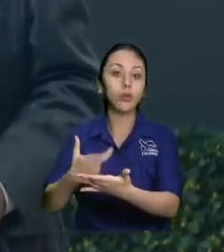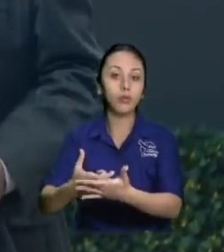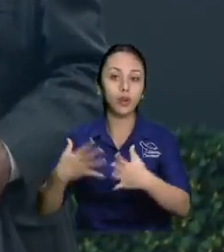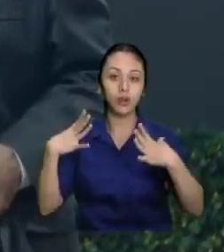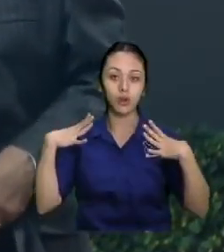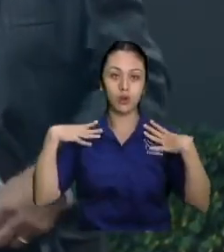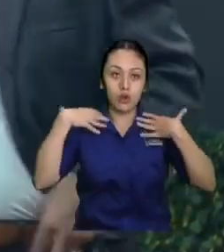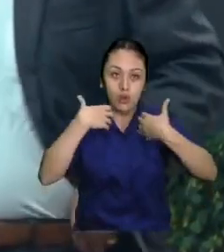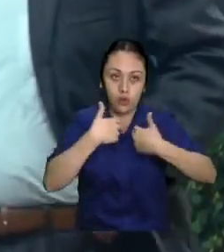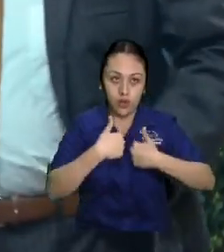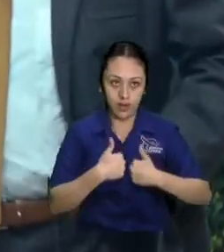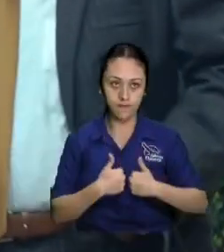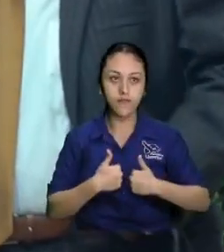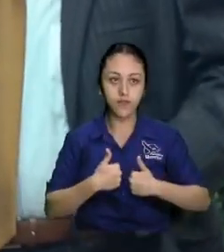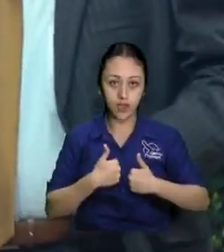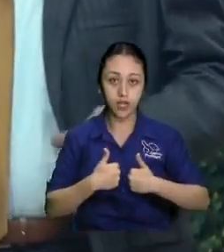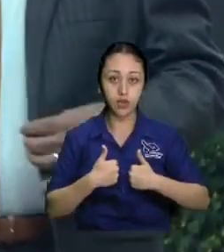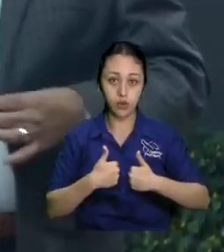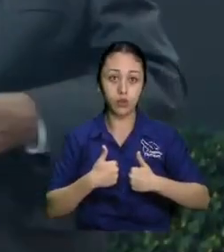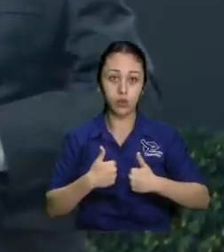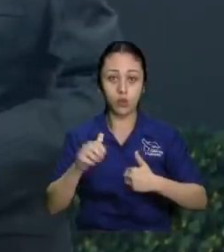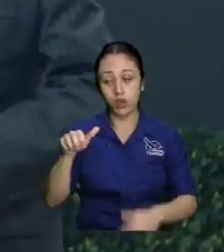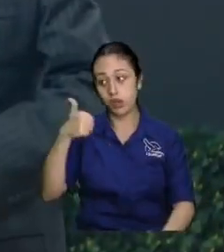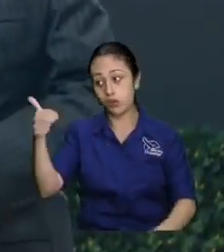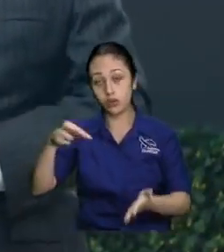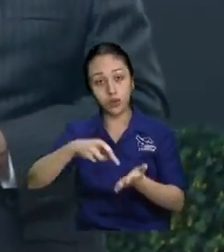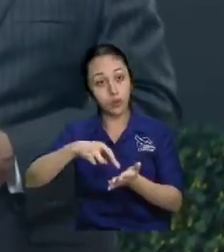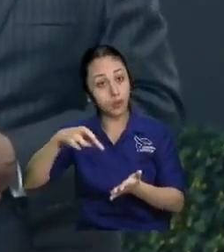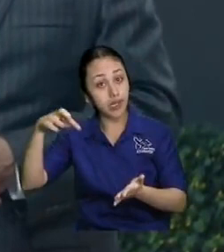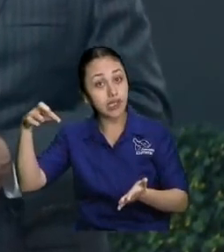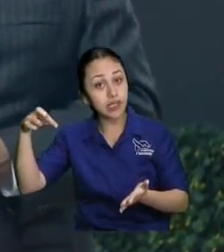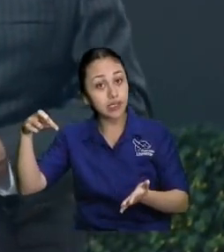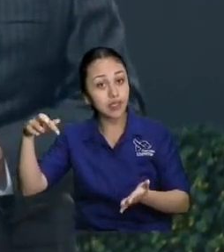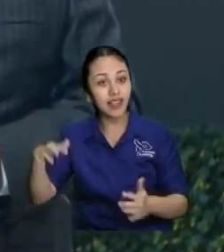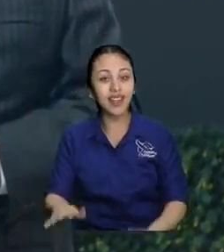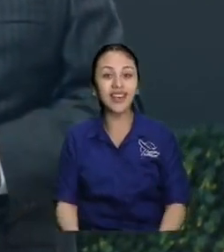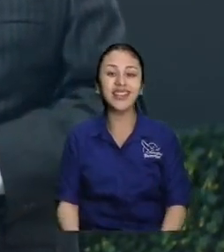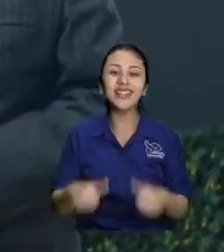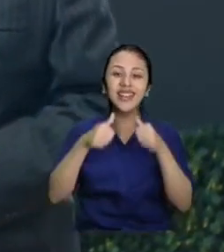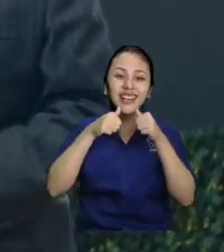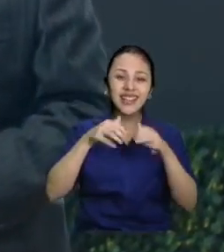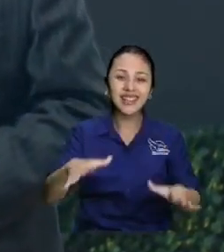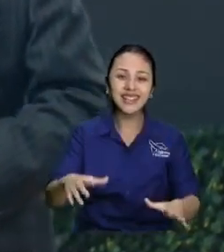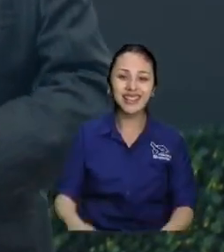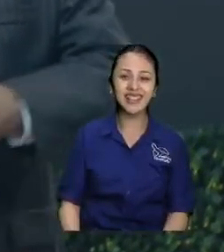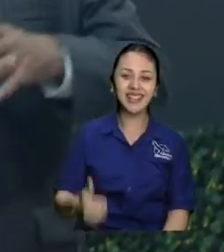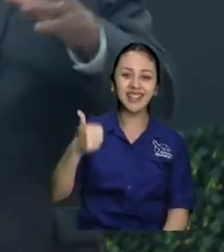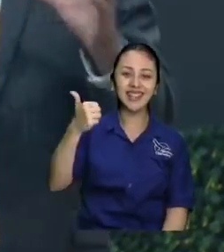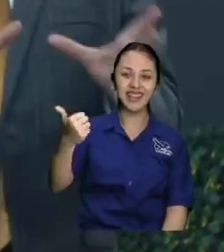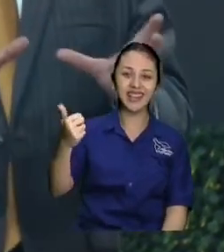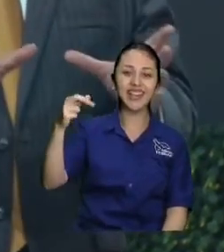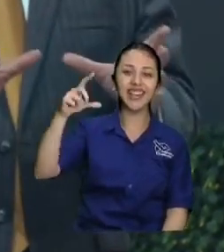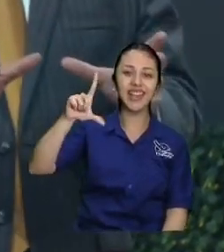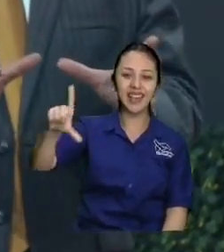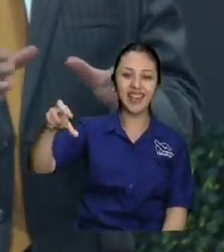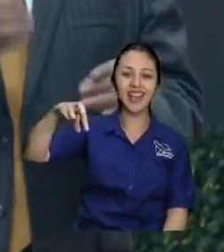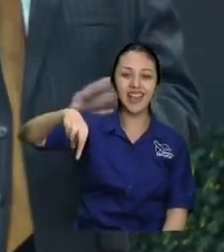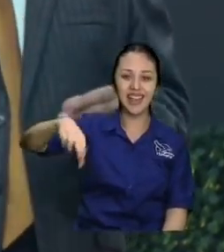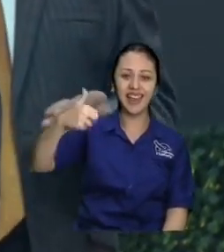que comprar un abrigo así de los más finos. Es de alpaca. No de la paca, sino que de